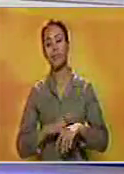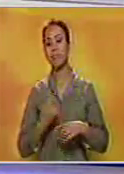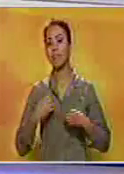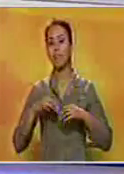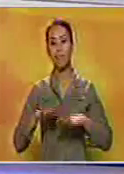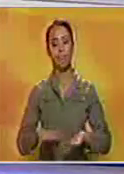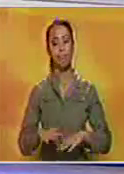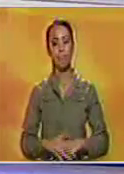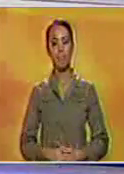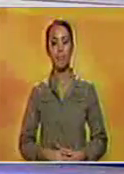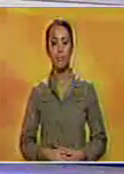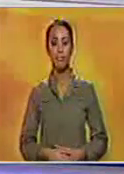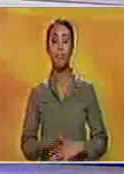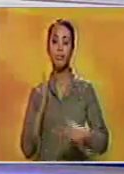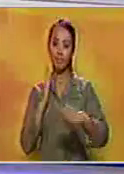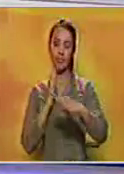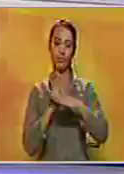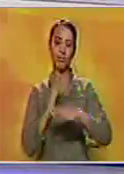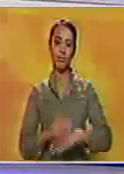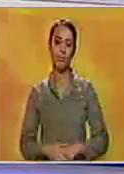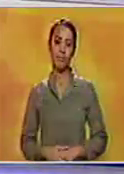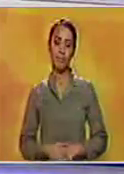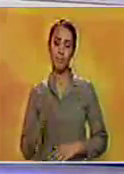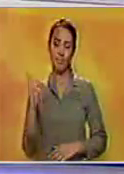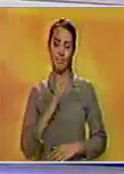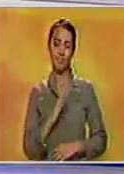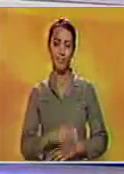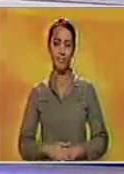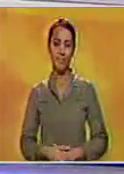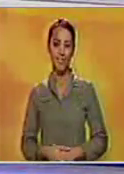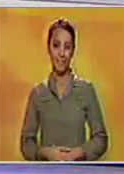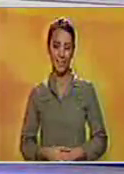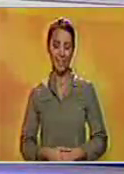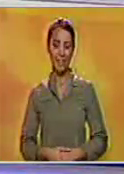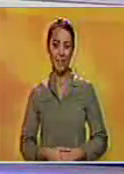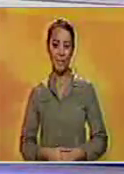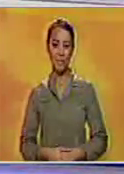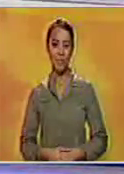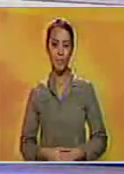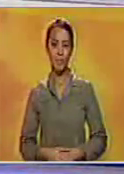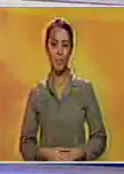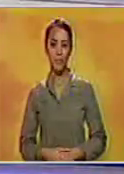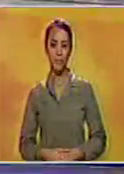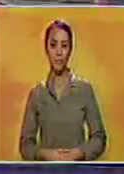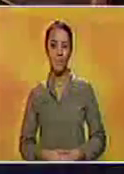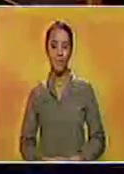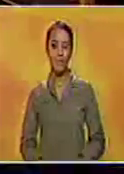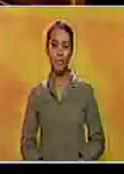canceló. Es momento de realizar una pausa, pero ya regresamos. Ya venimos con más información, no se aparten.